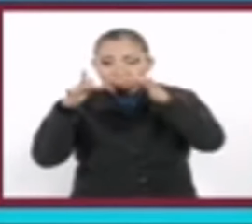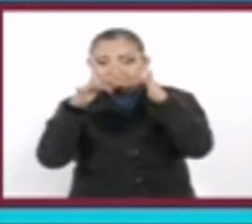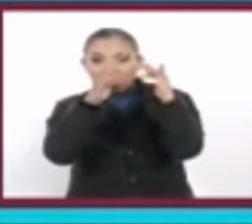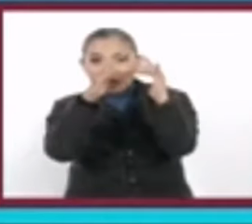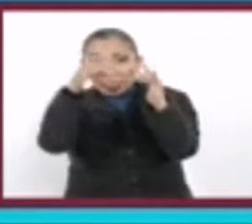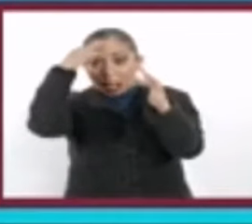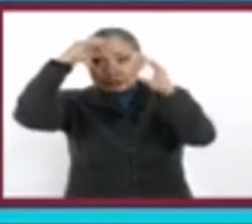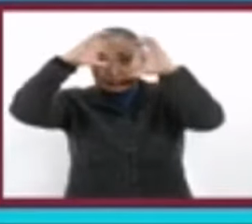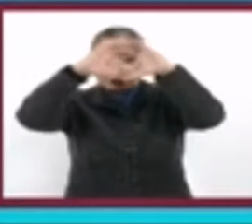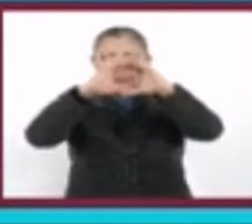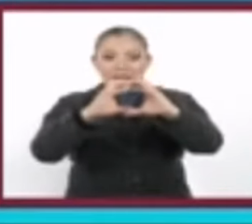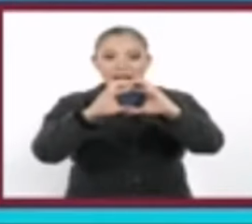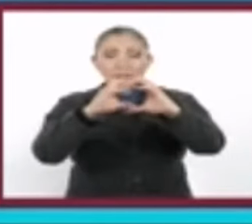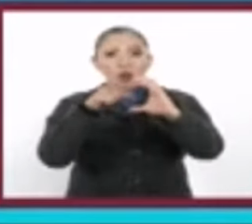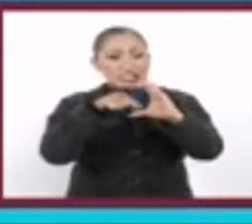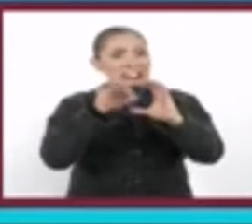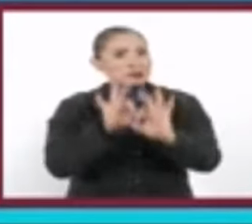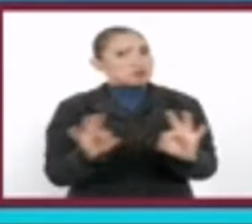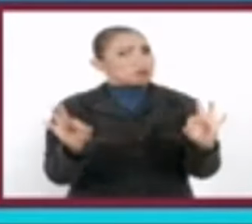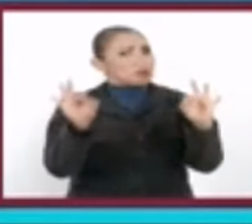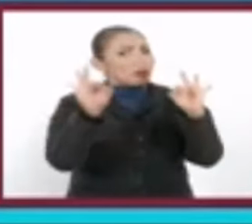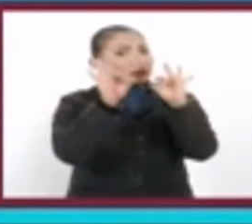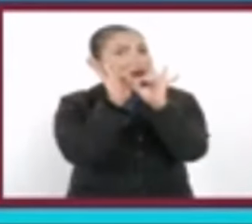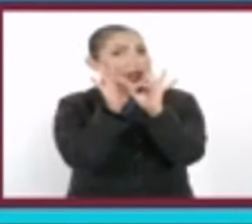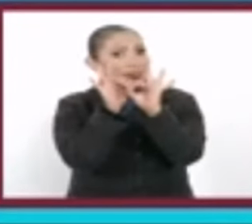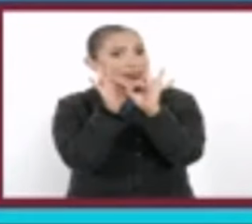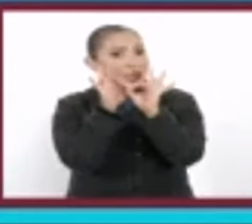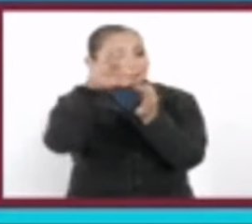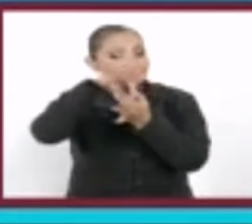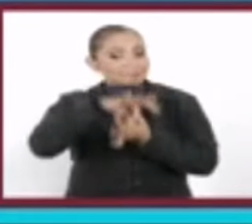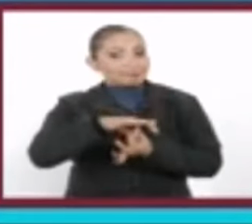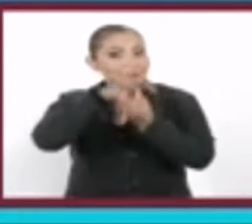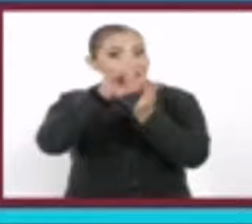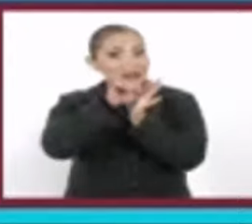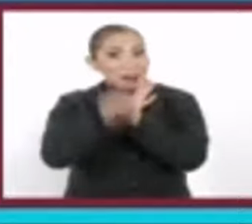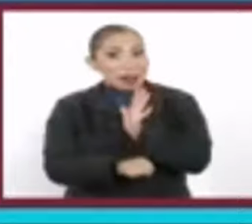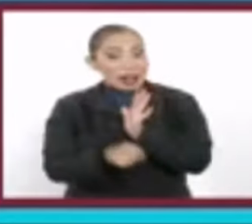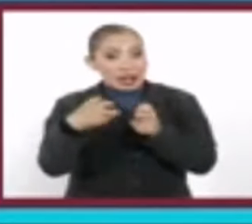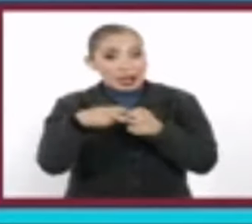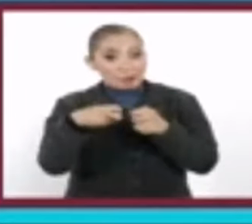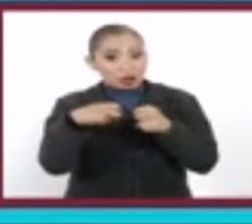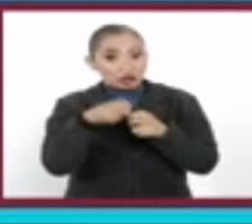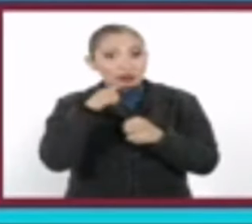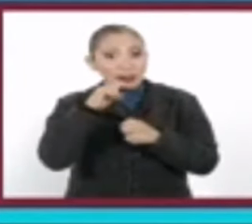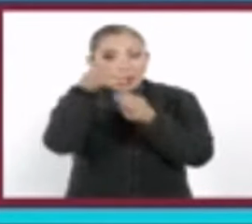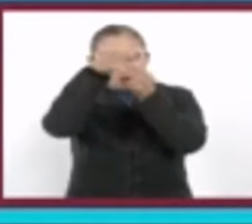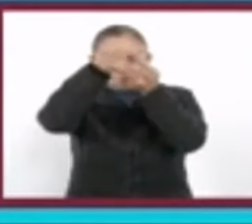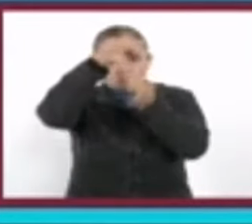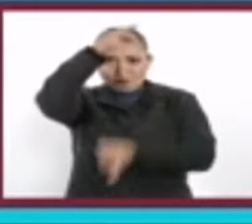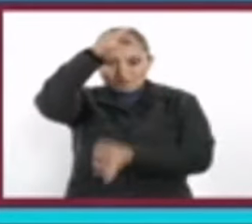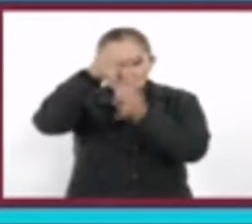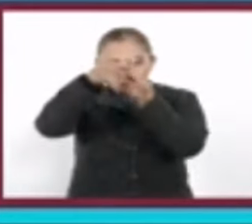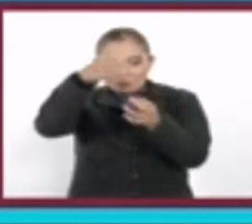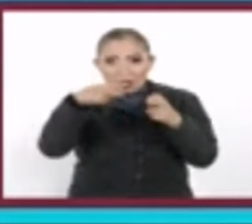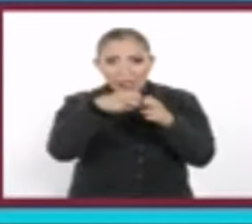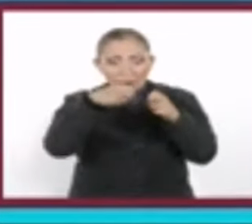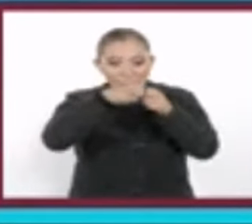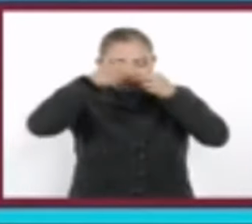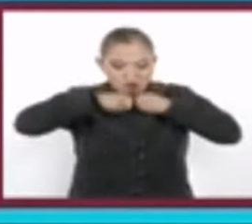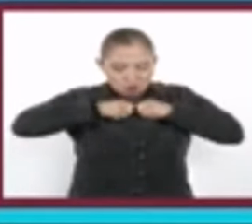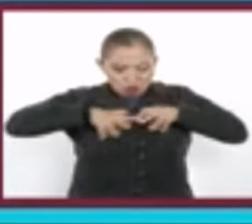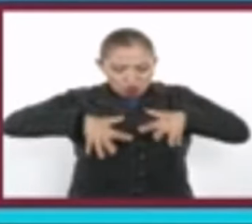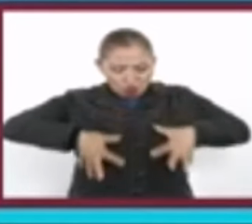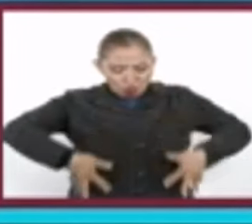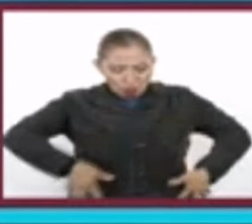forman el cerebro, el órgano más importante del sistema nervioso, y también forman el tejido nervioso que se encuentra